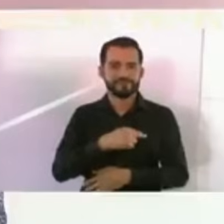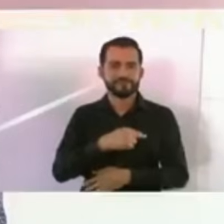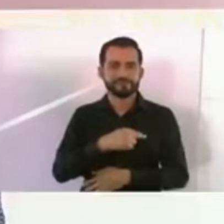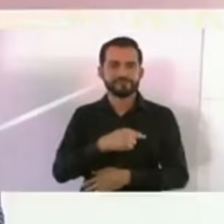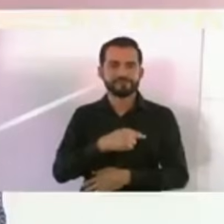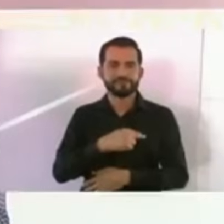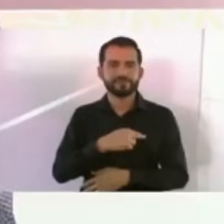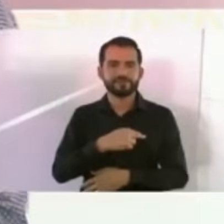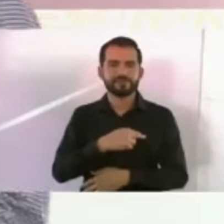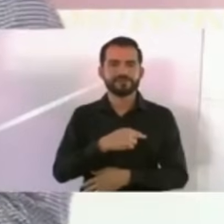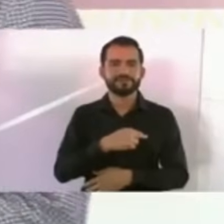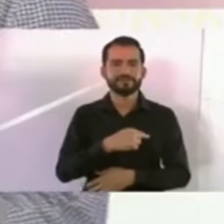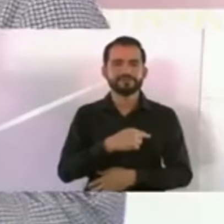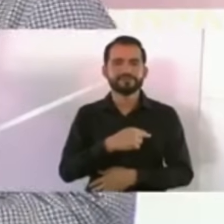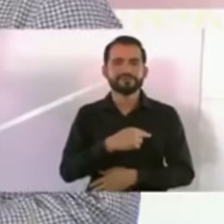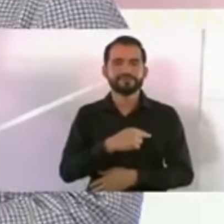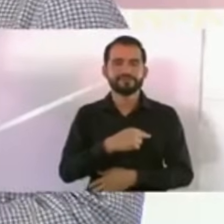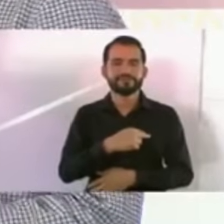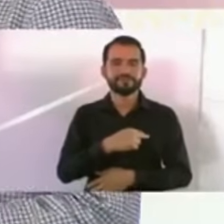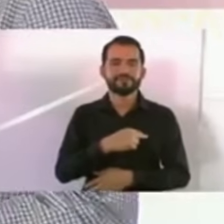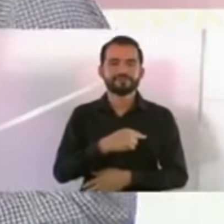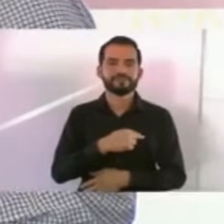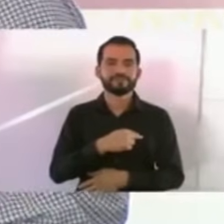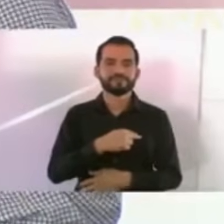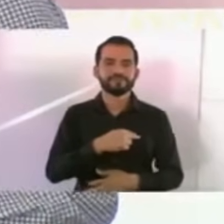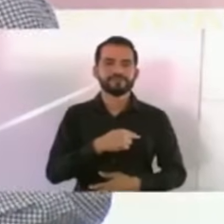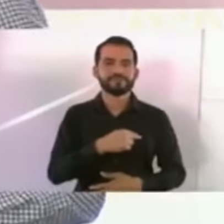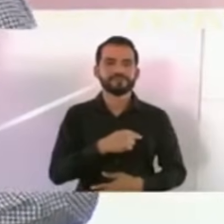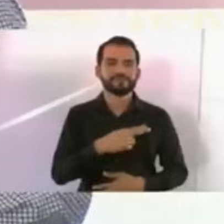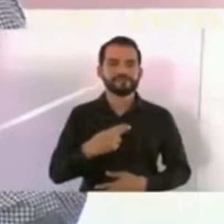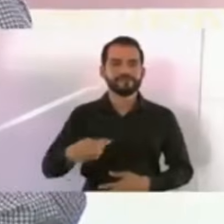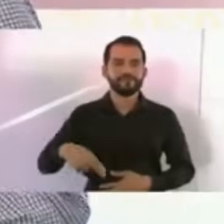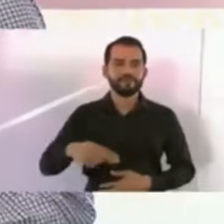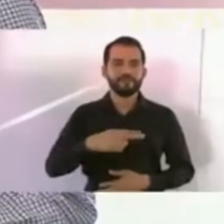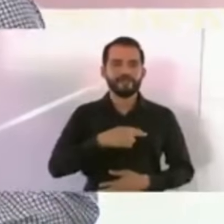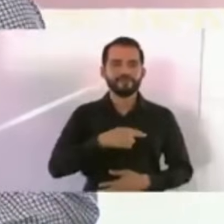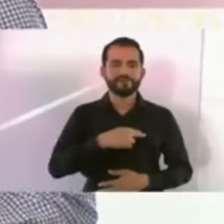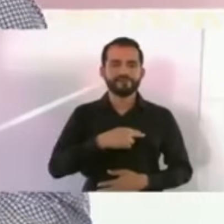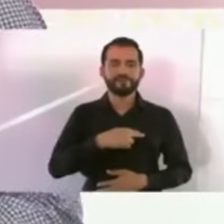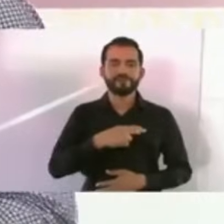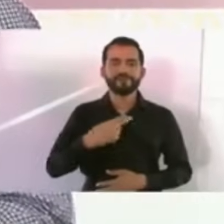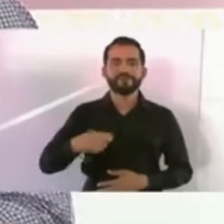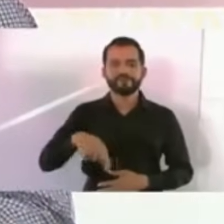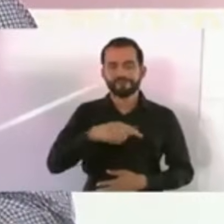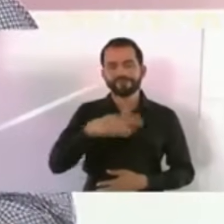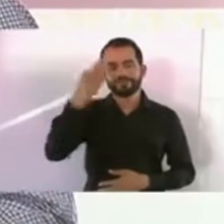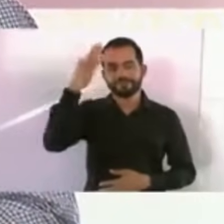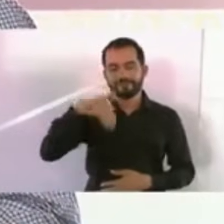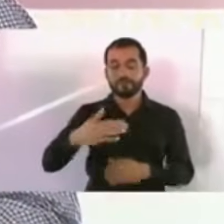cavilando, porque ya me faltan menos de 10 meses,